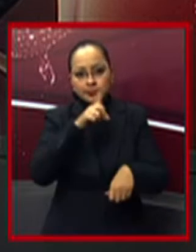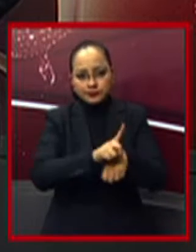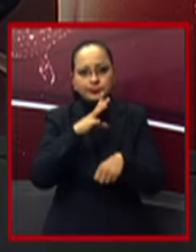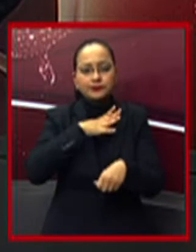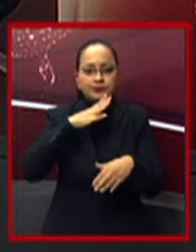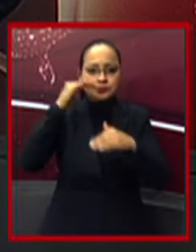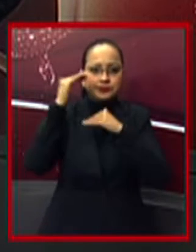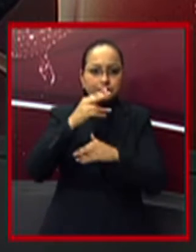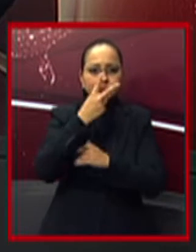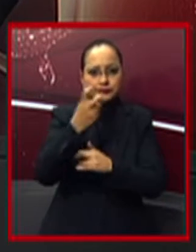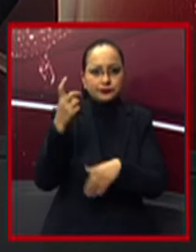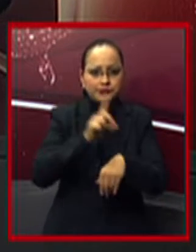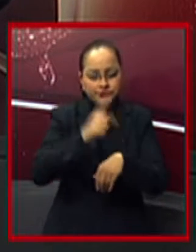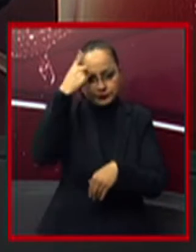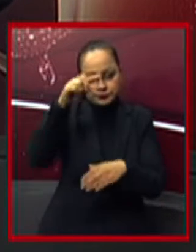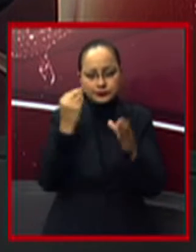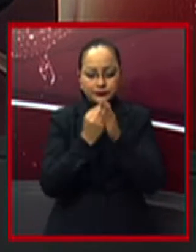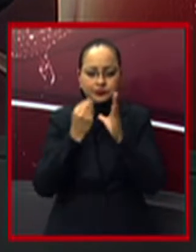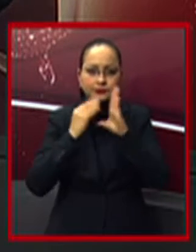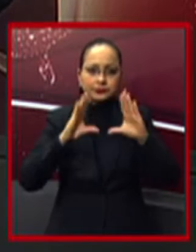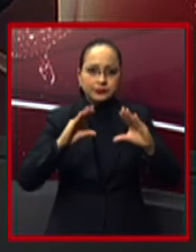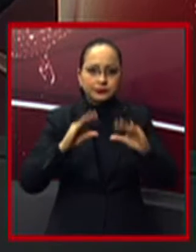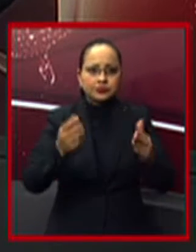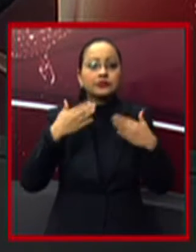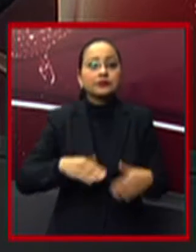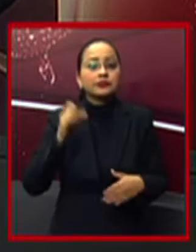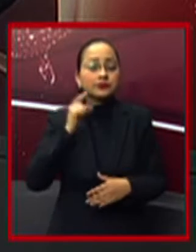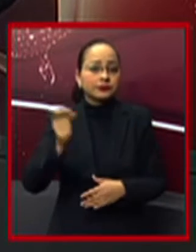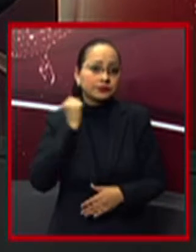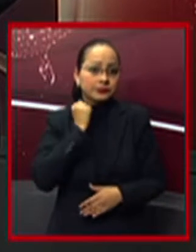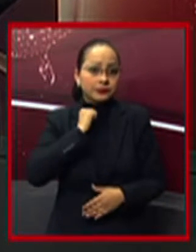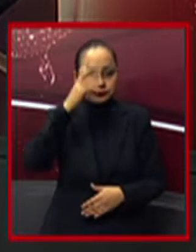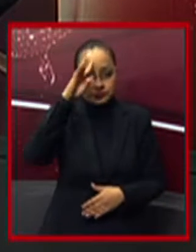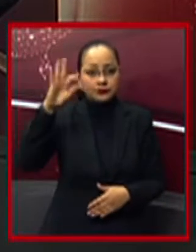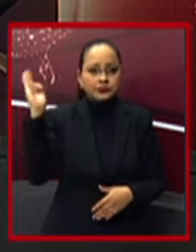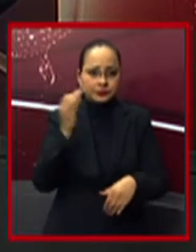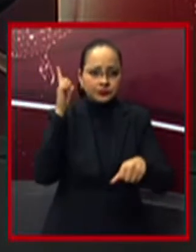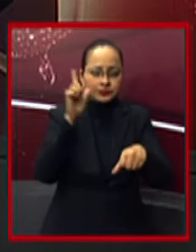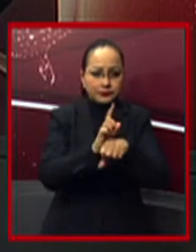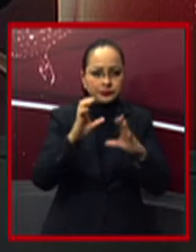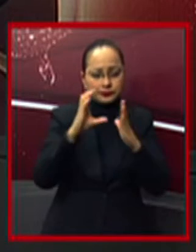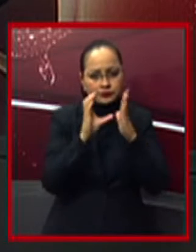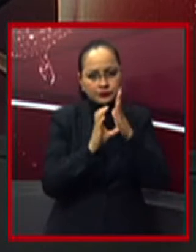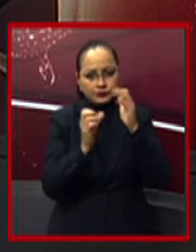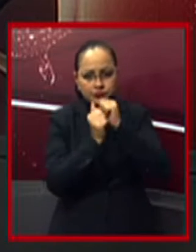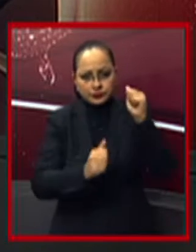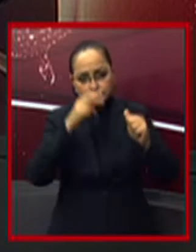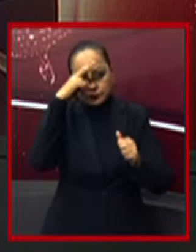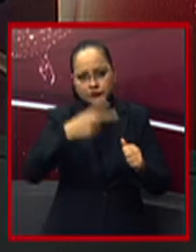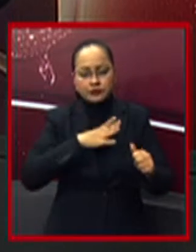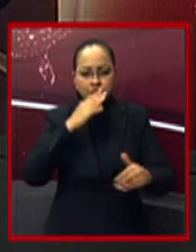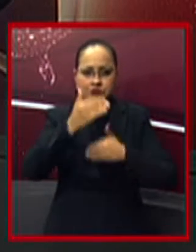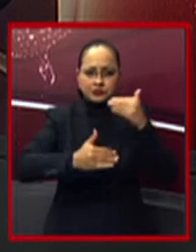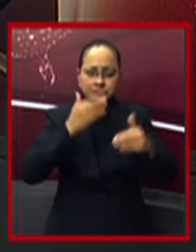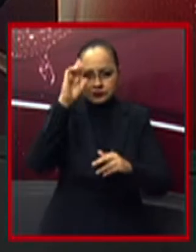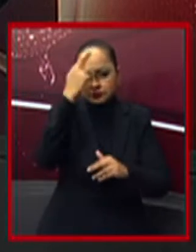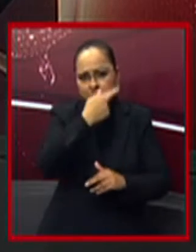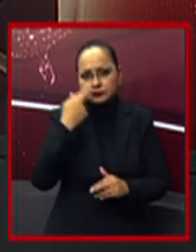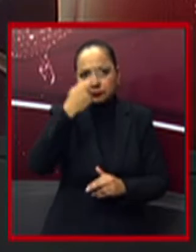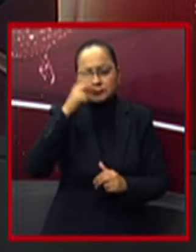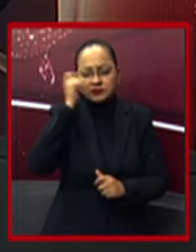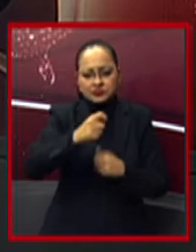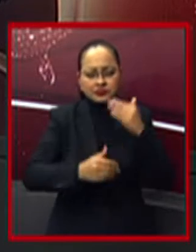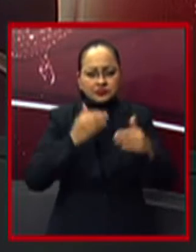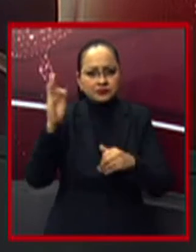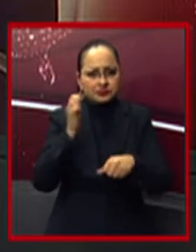días efectivos de clase. También realizan en Senado seminario Federalismo Constitucional Mexicano, donde analizan la evolución del federalismo en México.